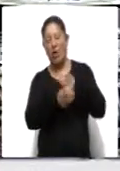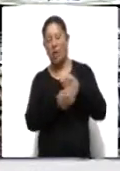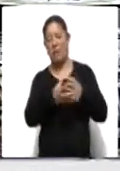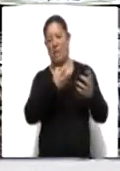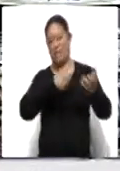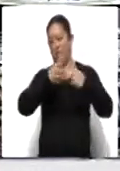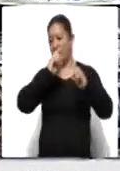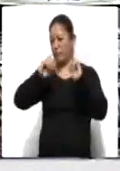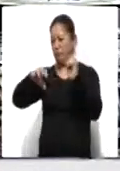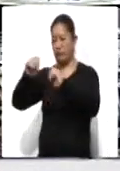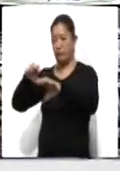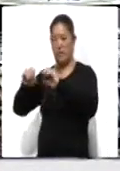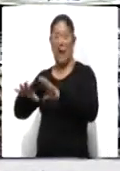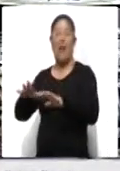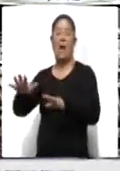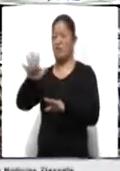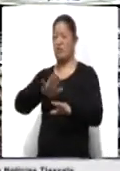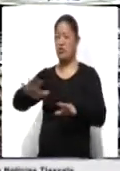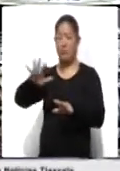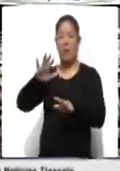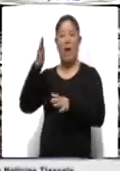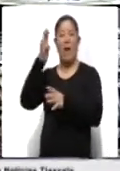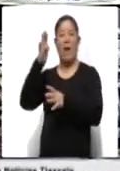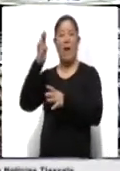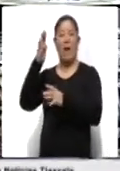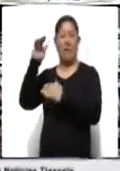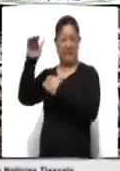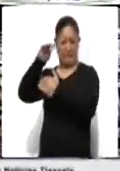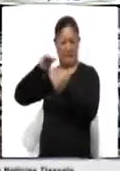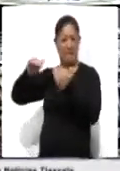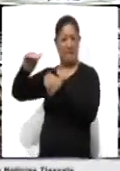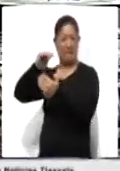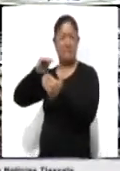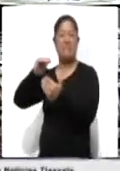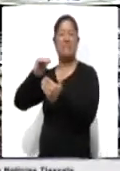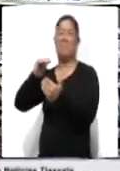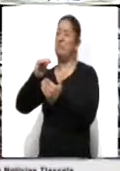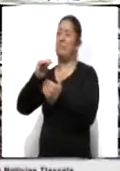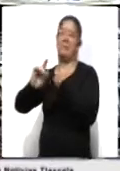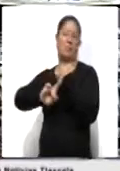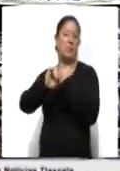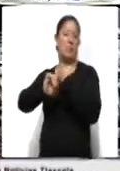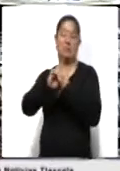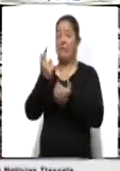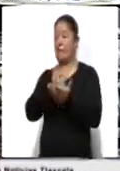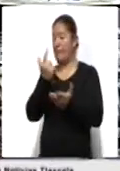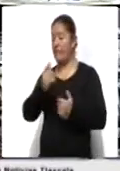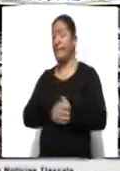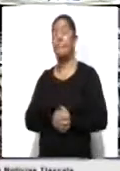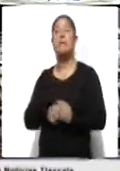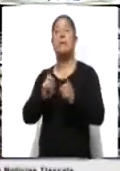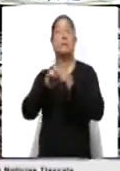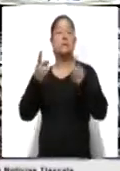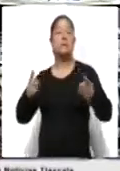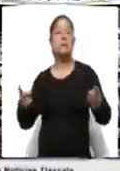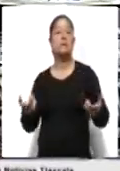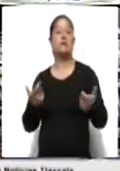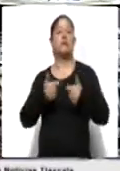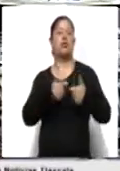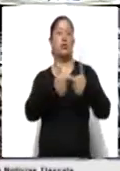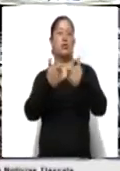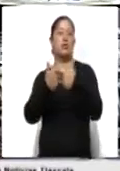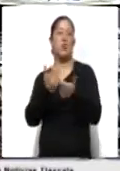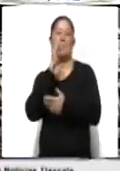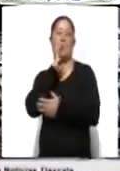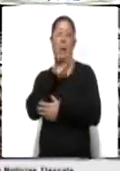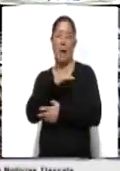una crisis ambiental y debido a un desarrollo económico insostenible. Por